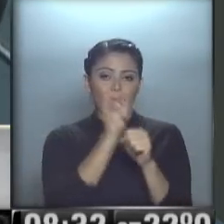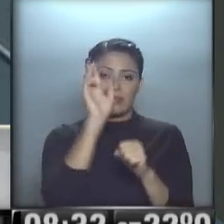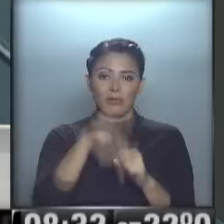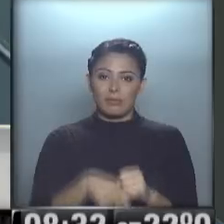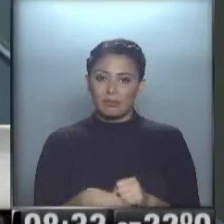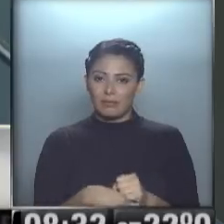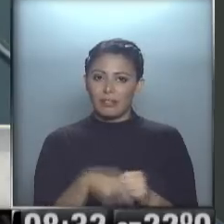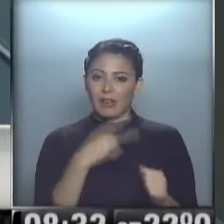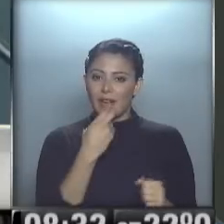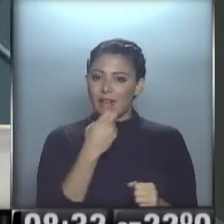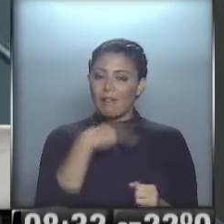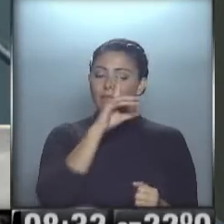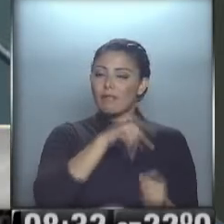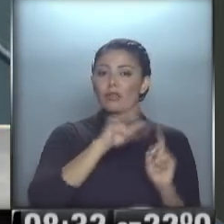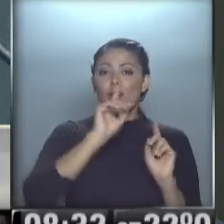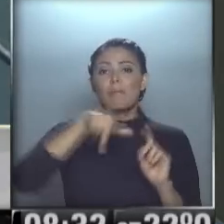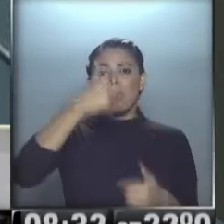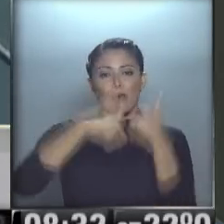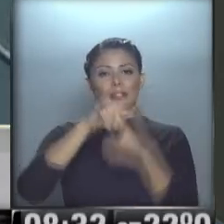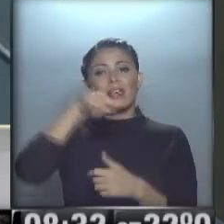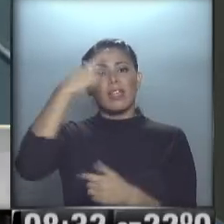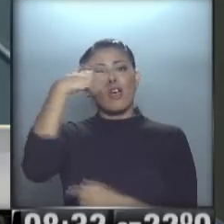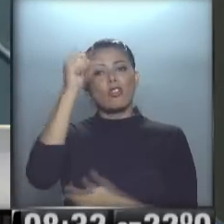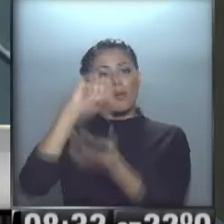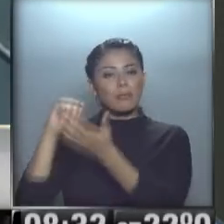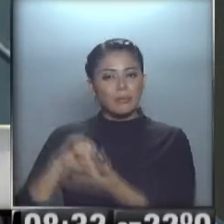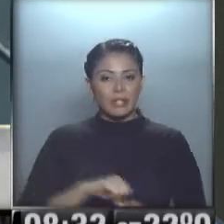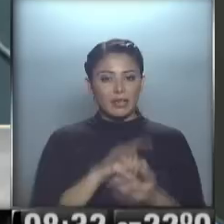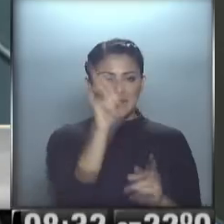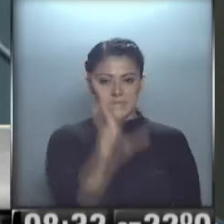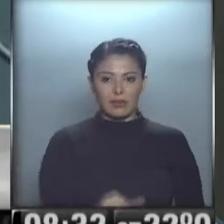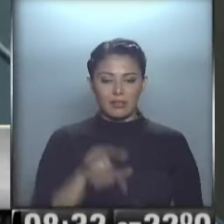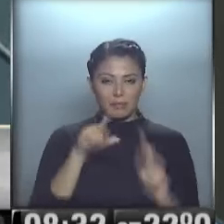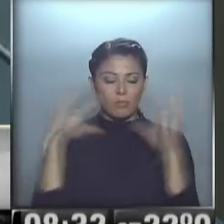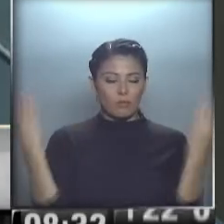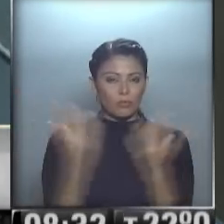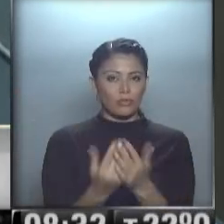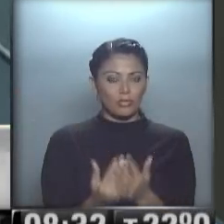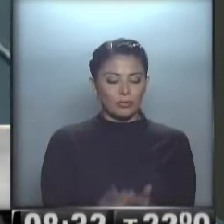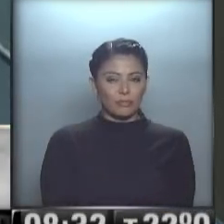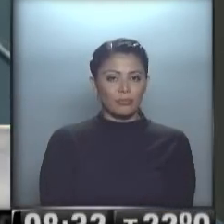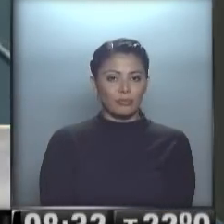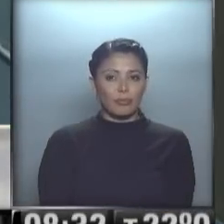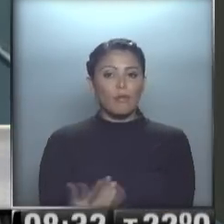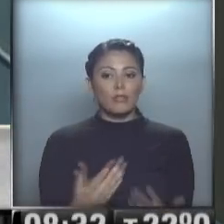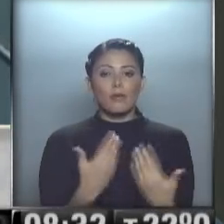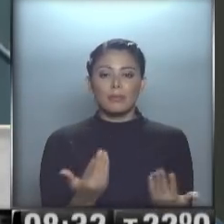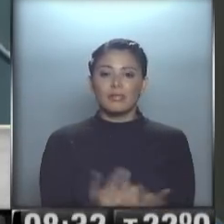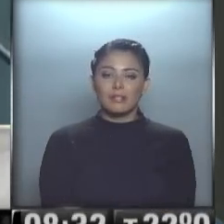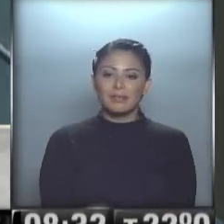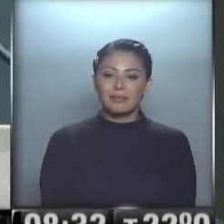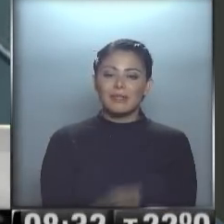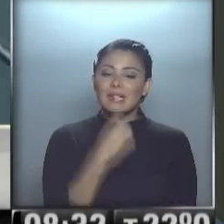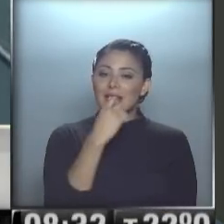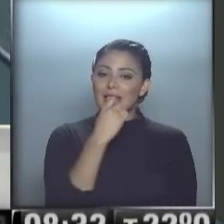energía que es más bajo y más competitivo que el resto de los países de la Argentina del mundo en este sentido para los